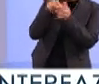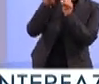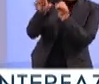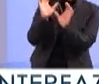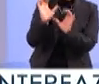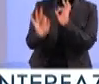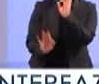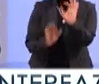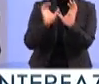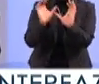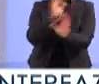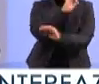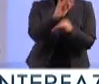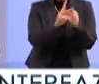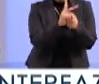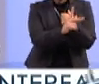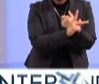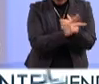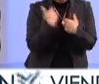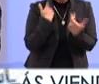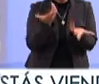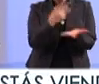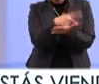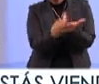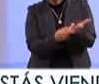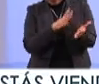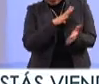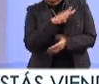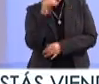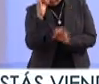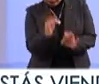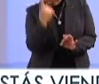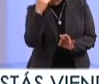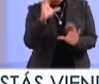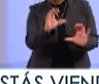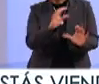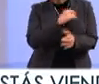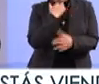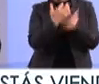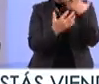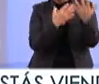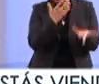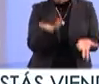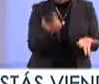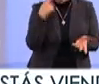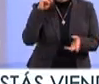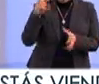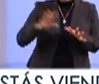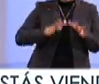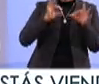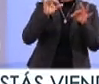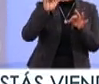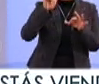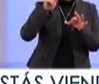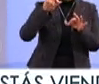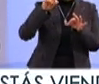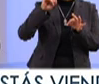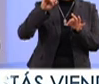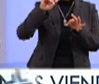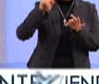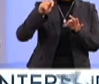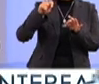medio ambiente no todos los países y sociedades cuentan con programas funcionales le invitamos a ver el trabajo que realiza la fundación Let's Do It